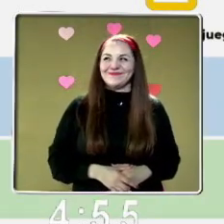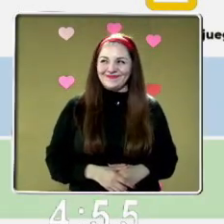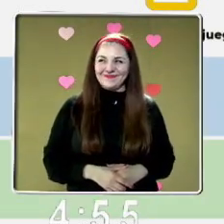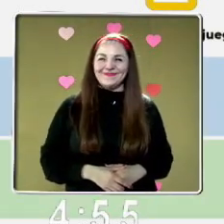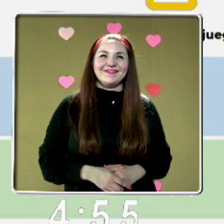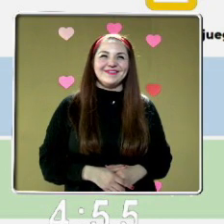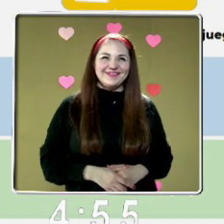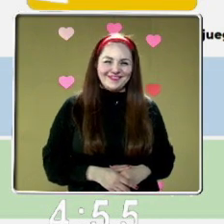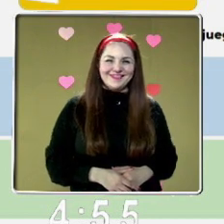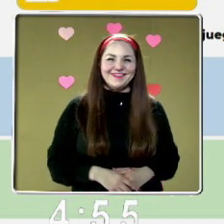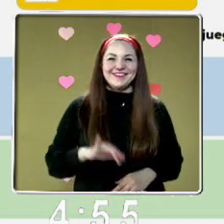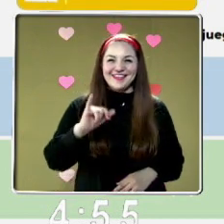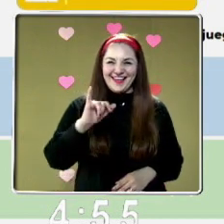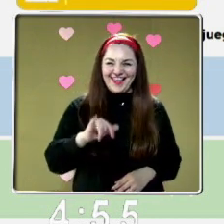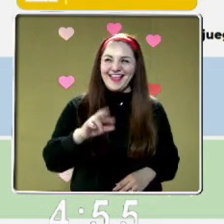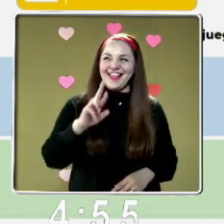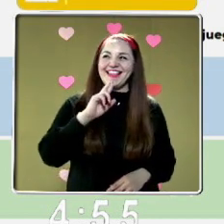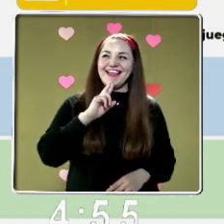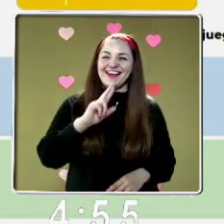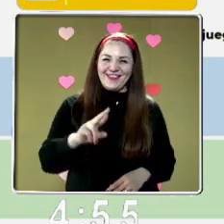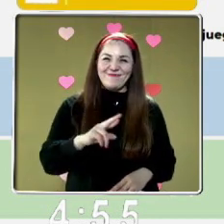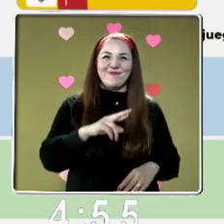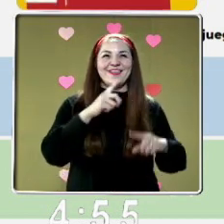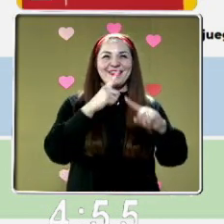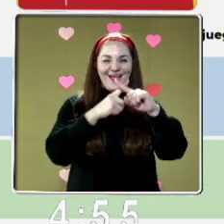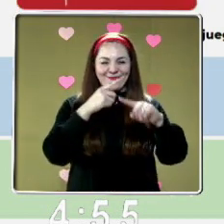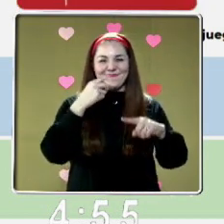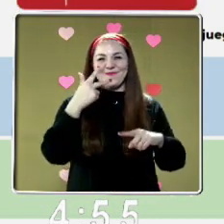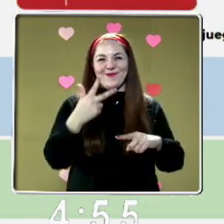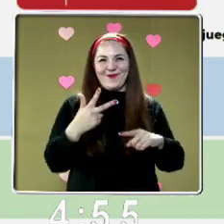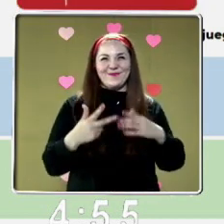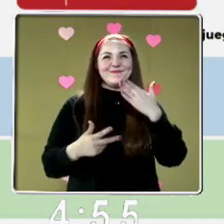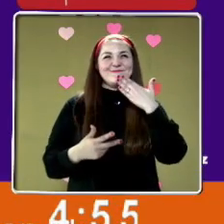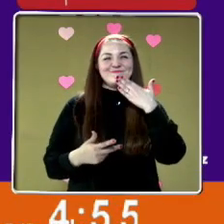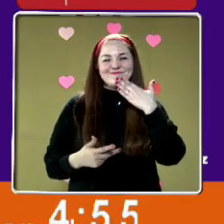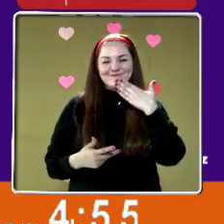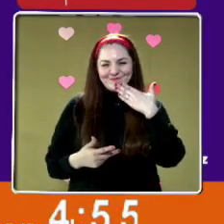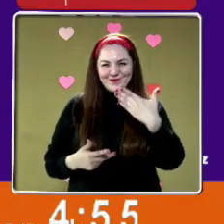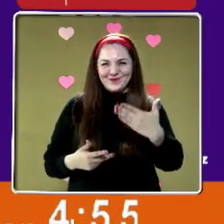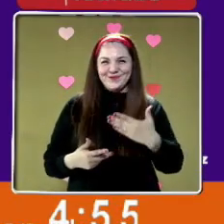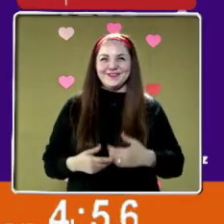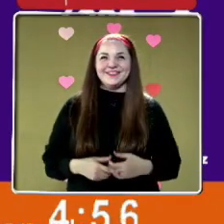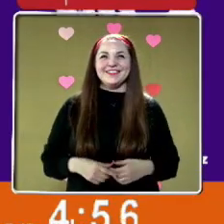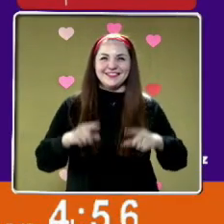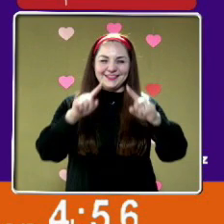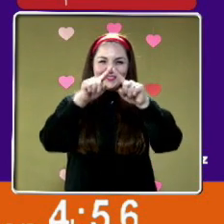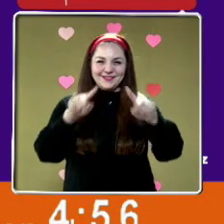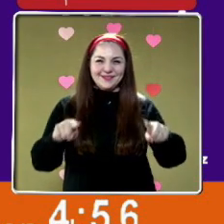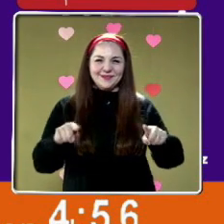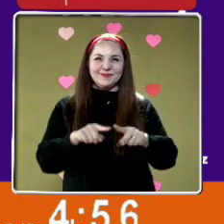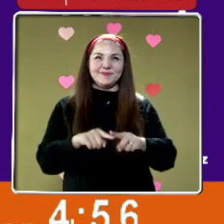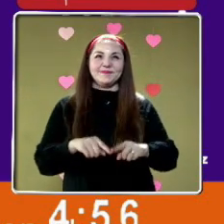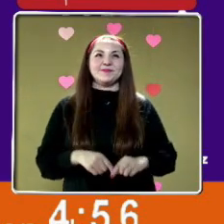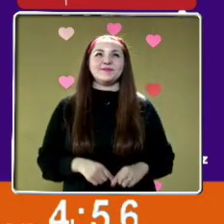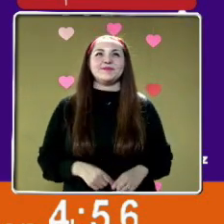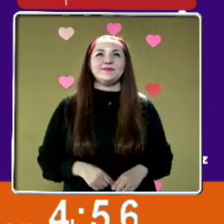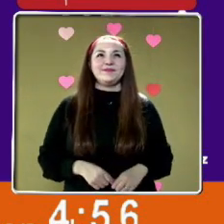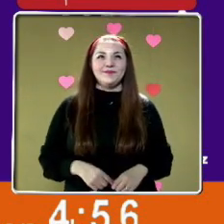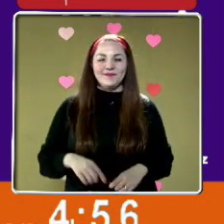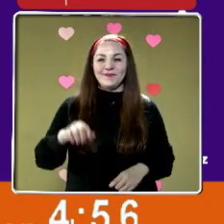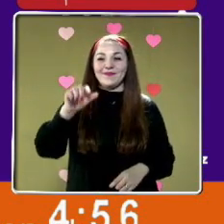maestra. Y tenemos ahí la mayor parte del grupo que optó que es el triángulo, ¿verdad? Ok,